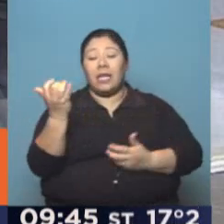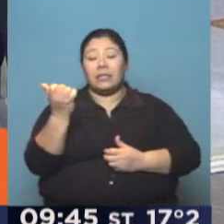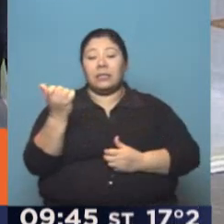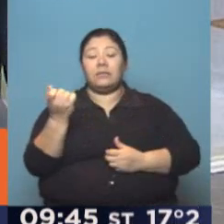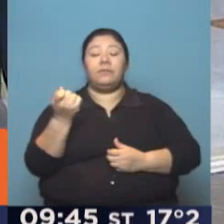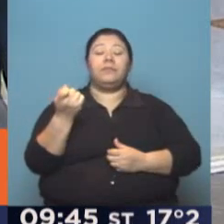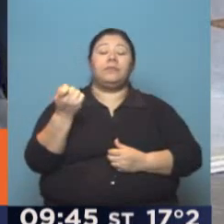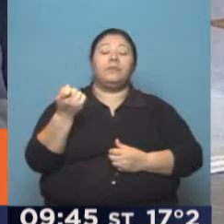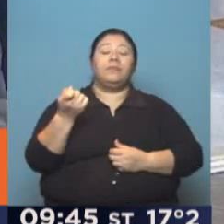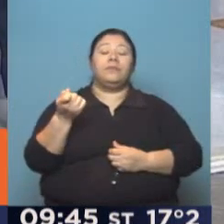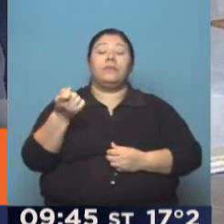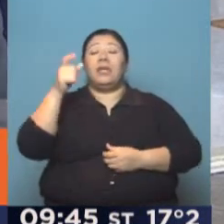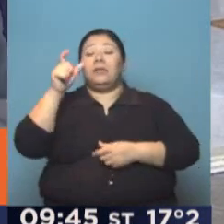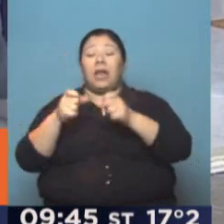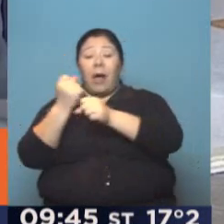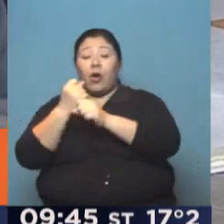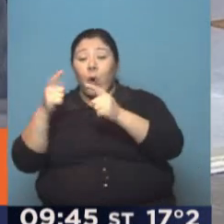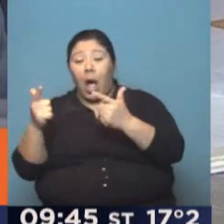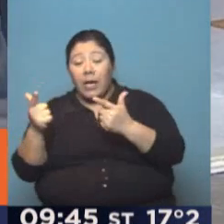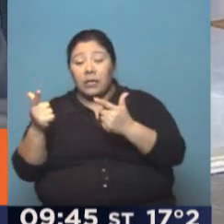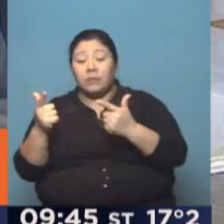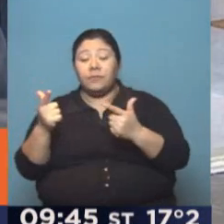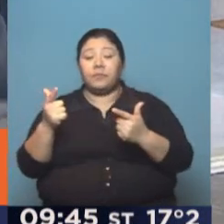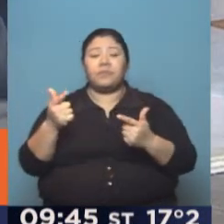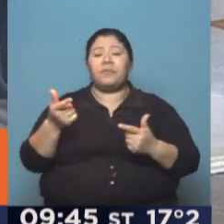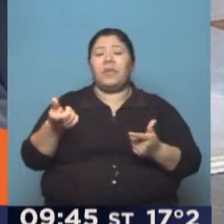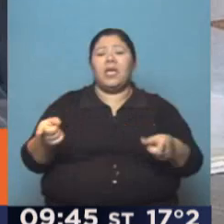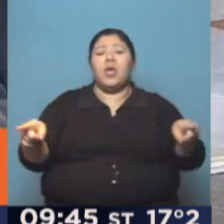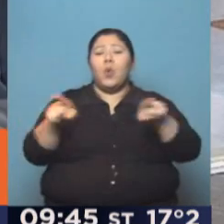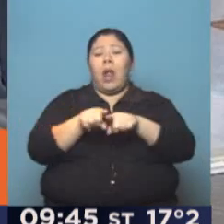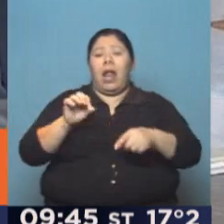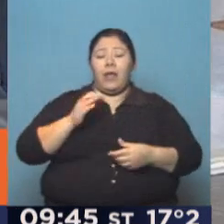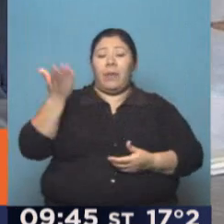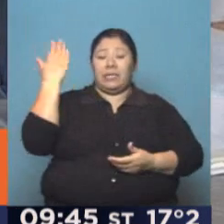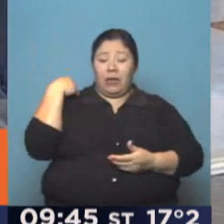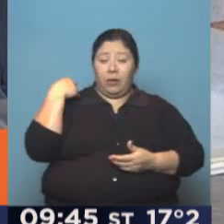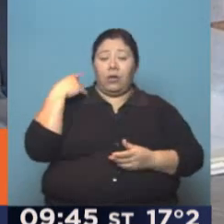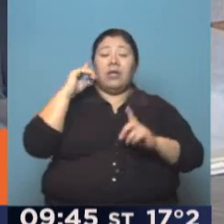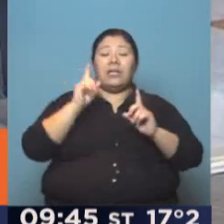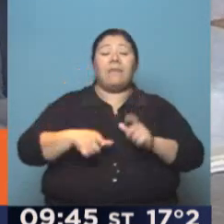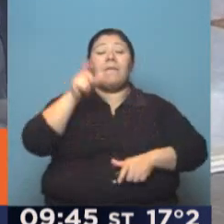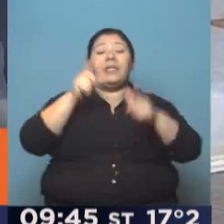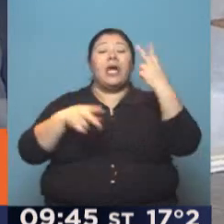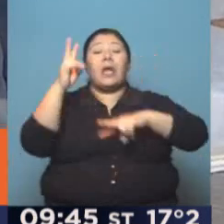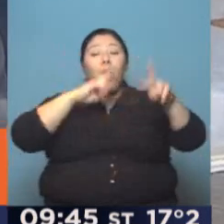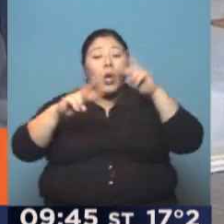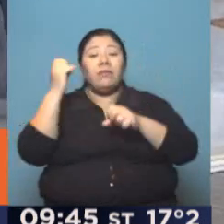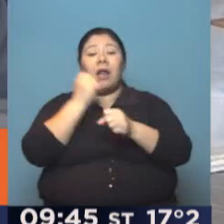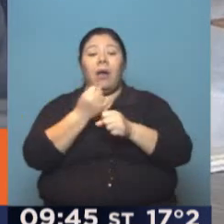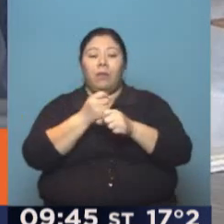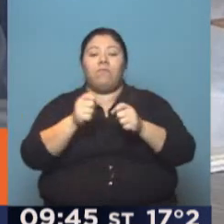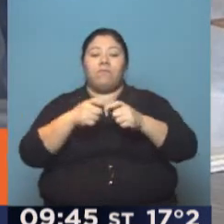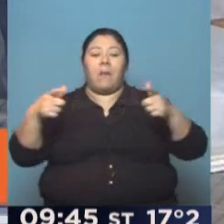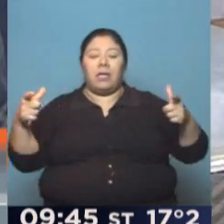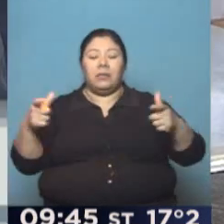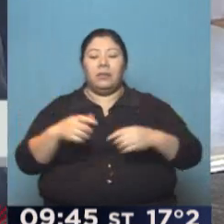desempleados en nuestro país, solo que también ha habido un crecimiento en lo que significa la búsqueda. Seguimos aquí con